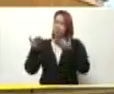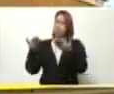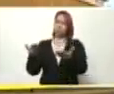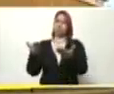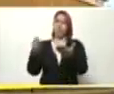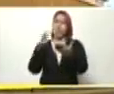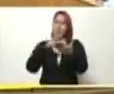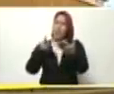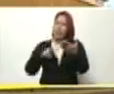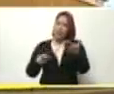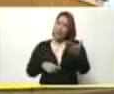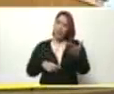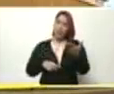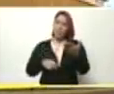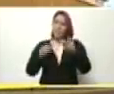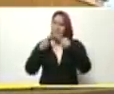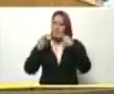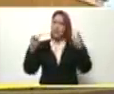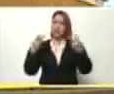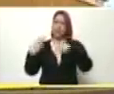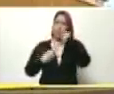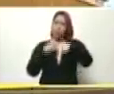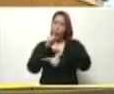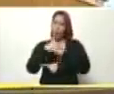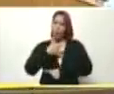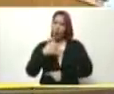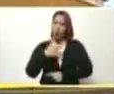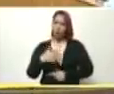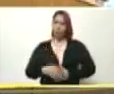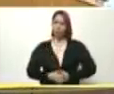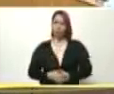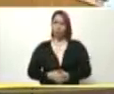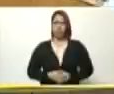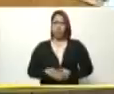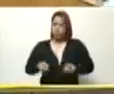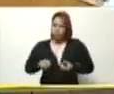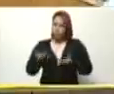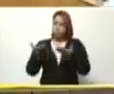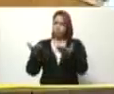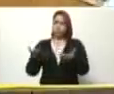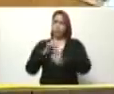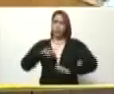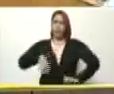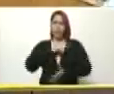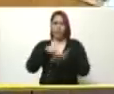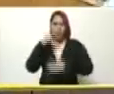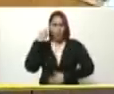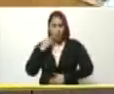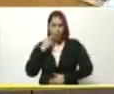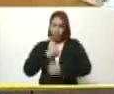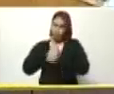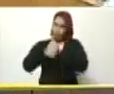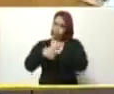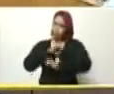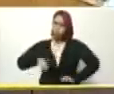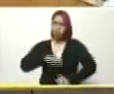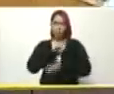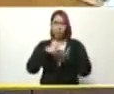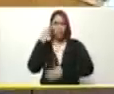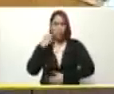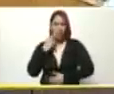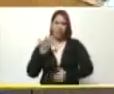este mensaje revolucionario a mi Fuerza Armada Nacional Bolivariana, dijo, a mi amada Fuerza Armada.